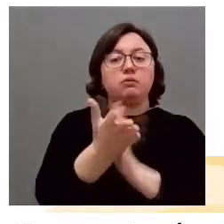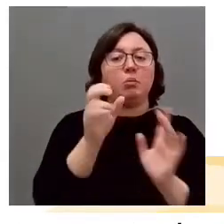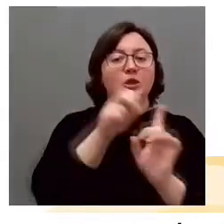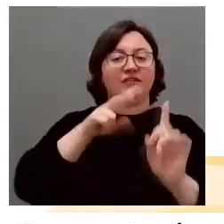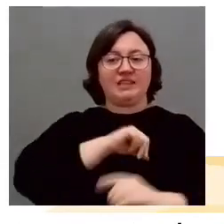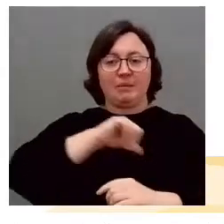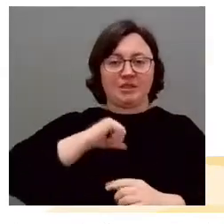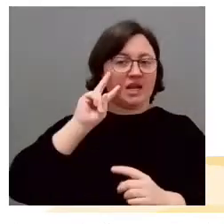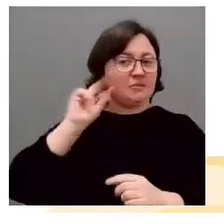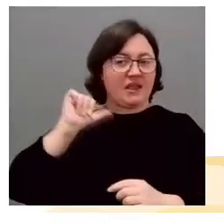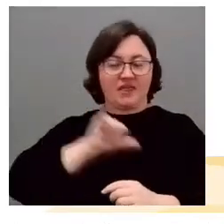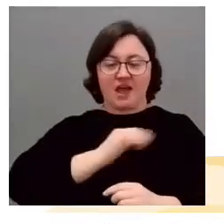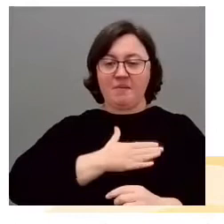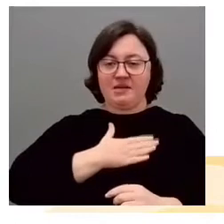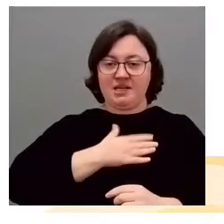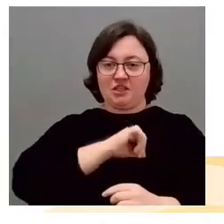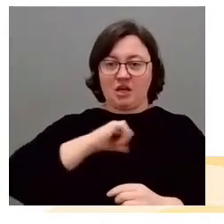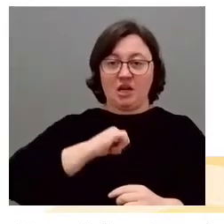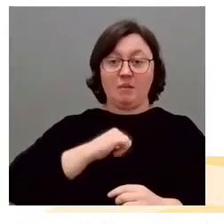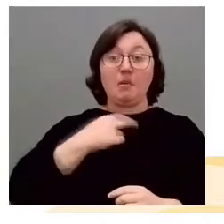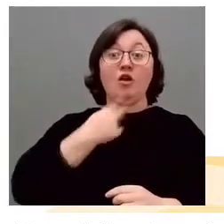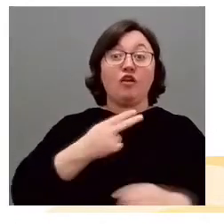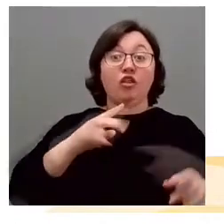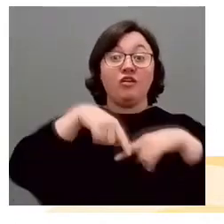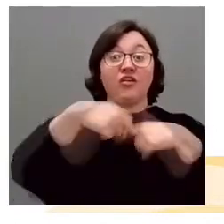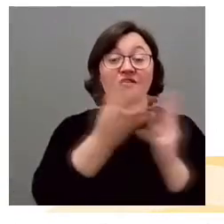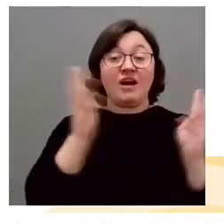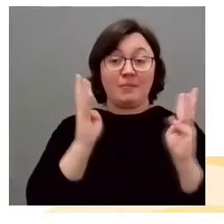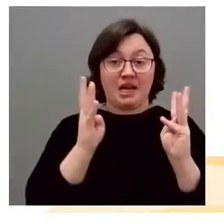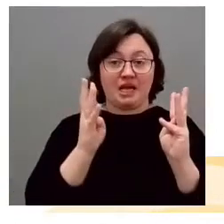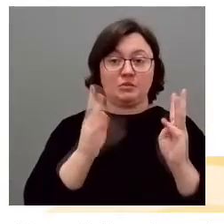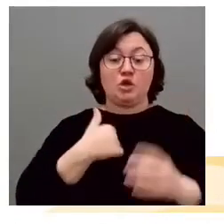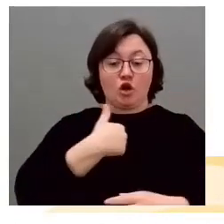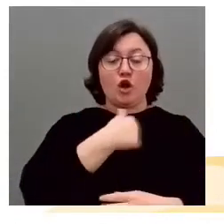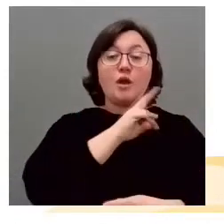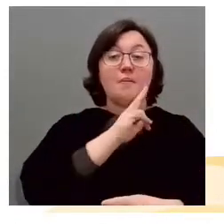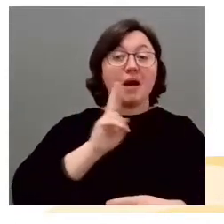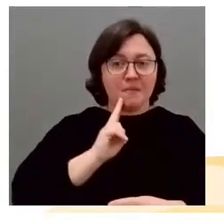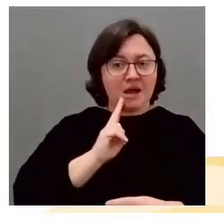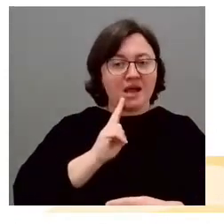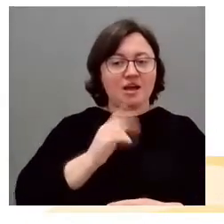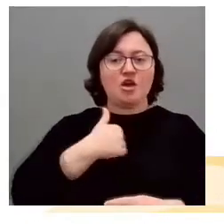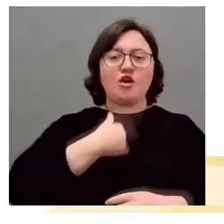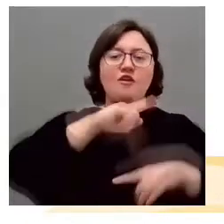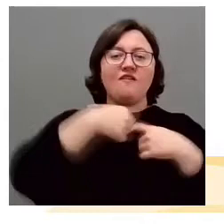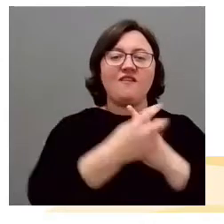y experiencia en nombre de todas las familias. Yo soy madre y soy familia y hoy